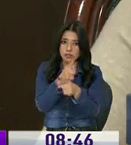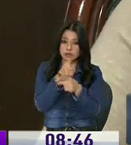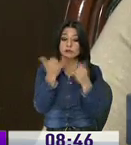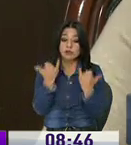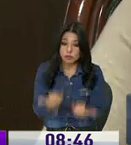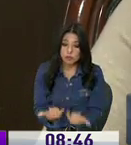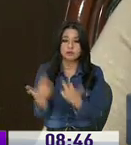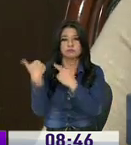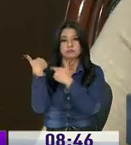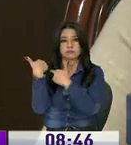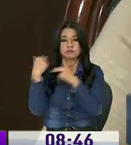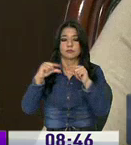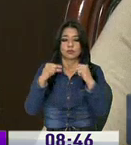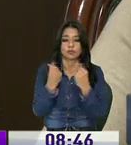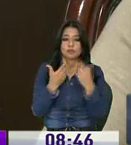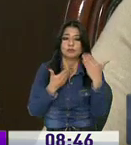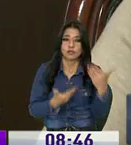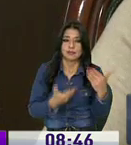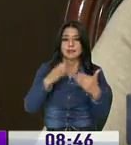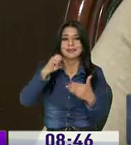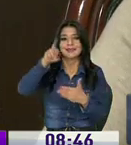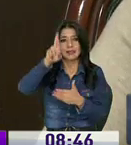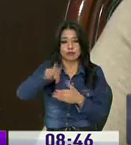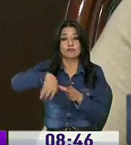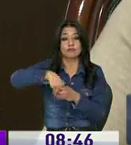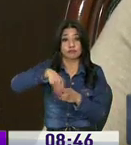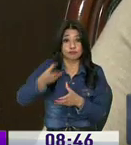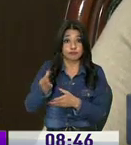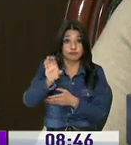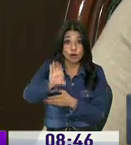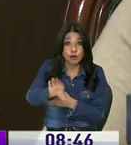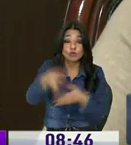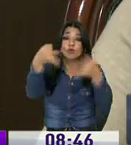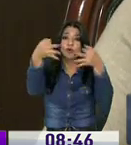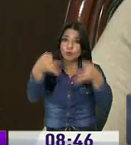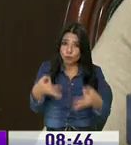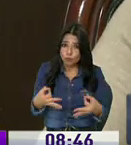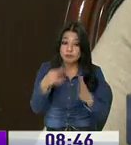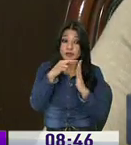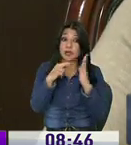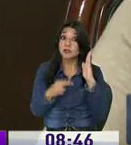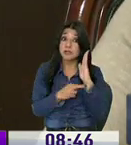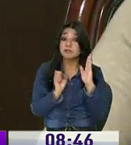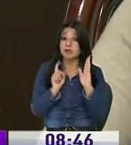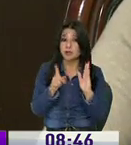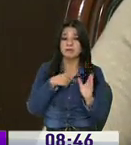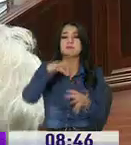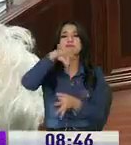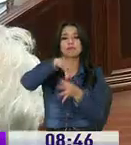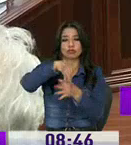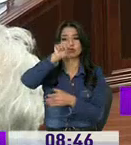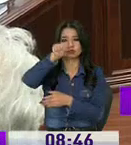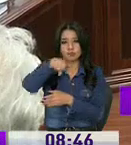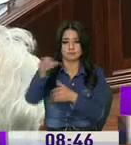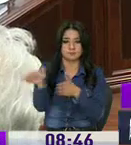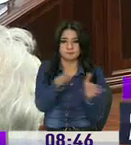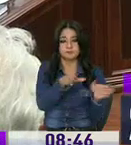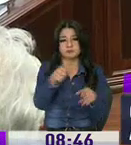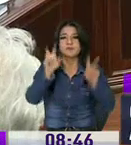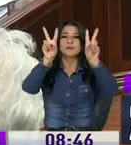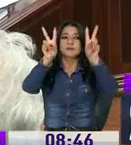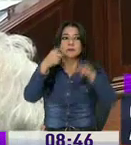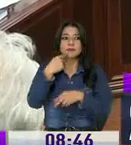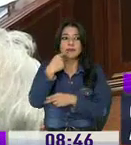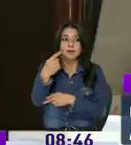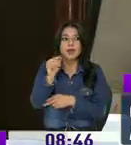corresponde a Creo el fondo partidario, porque cumplieron con todos los requisitos, mi voto a favor. En otro tema, Tamaín se